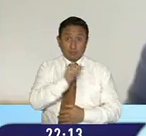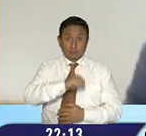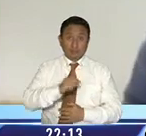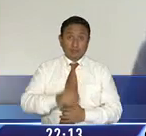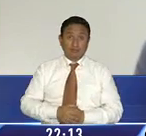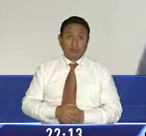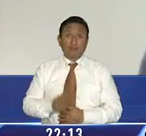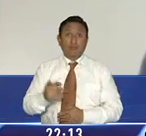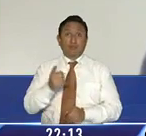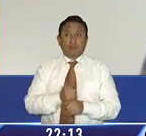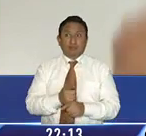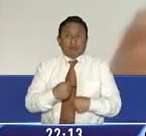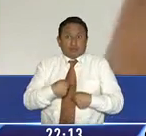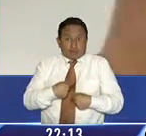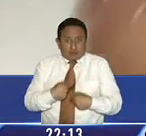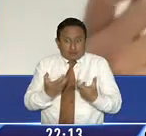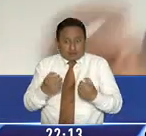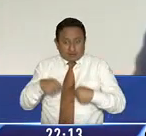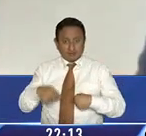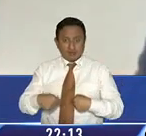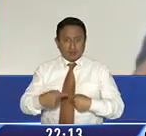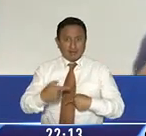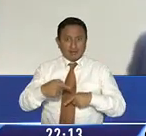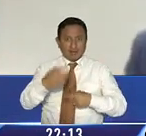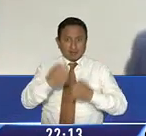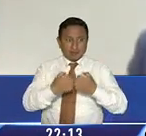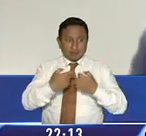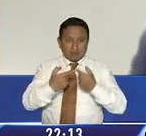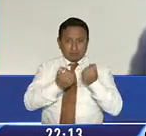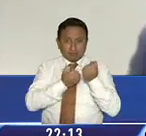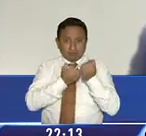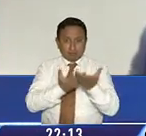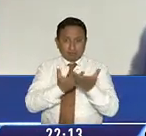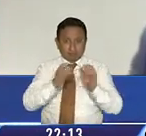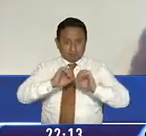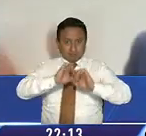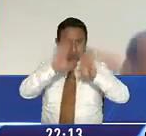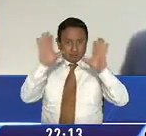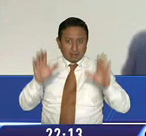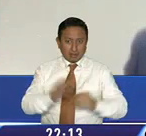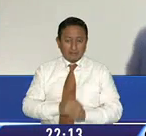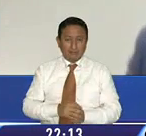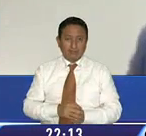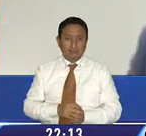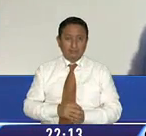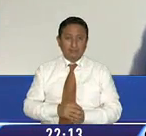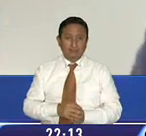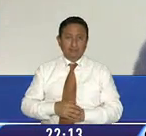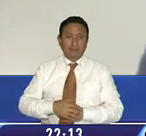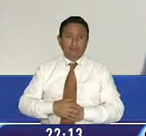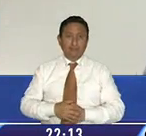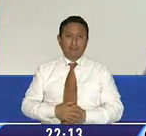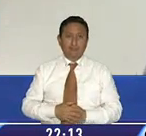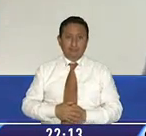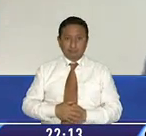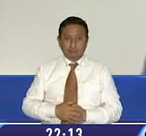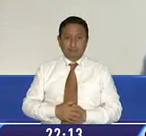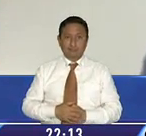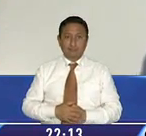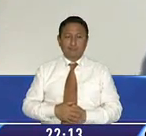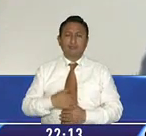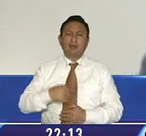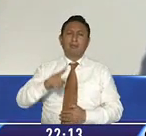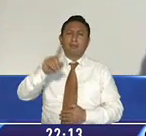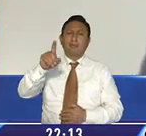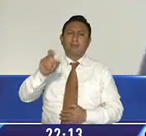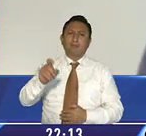eso pues somos los más interesados en que esta situación se conozca y se mejore respecto a esta función judicial. Pero los